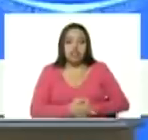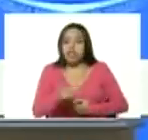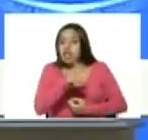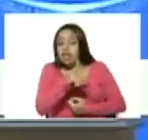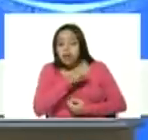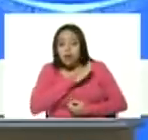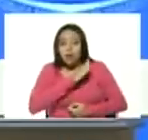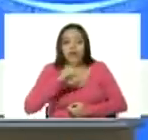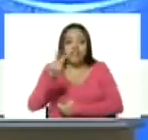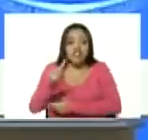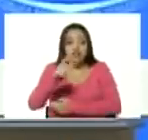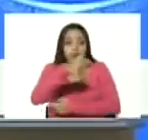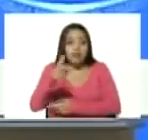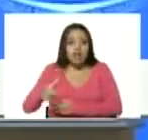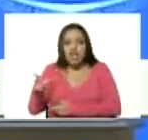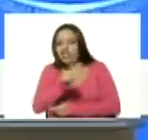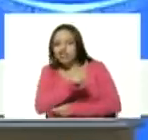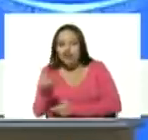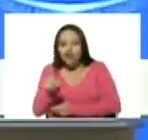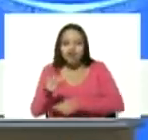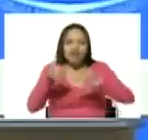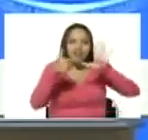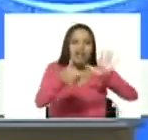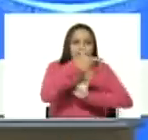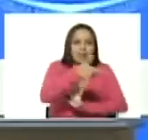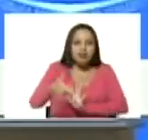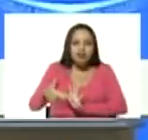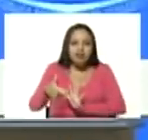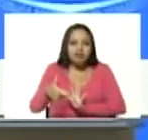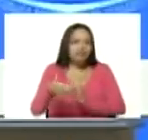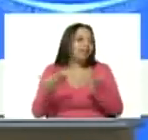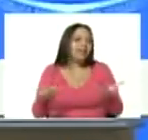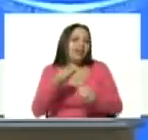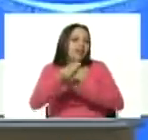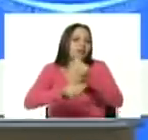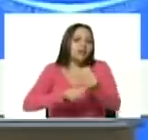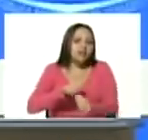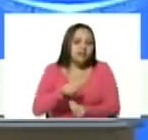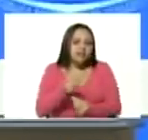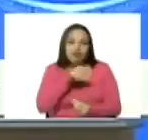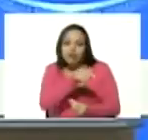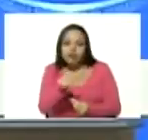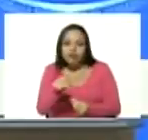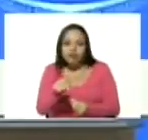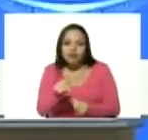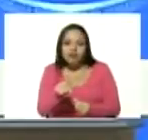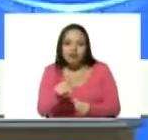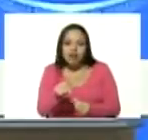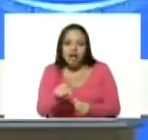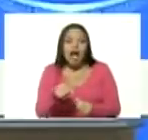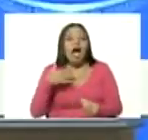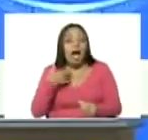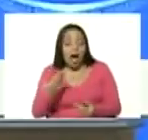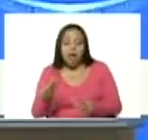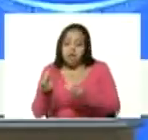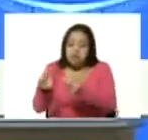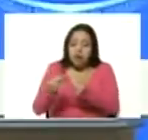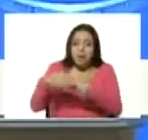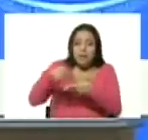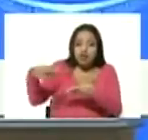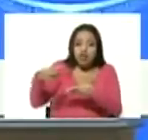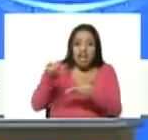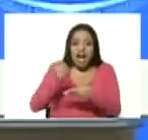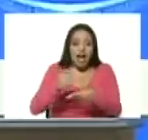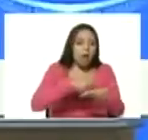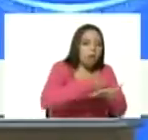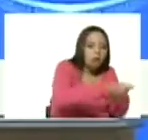a estos seis ladrones. ¿Van a ser utilizados para qué? Para repartírselos, porque en